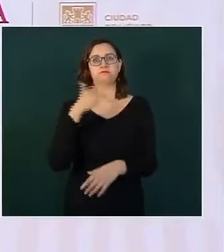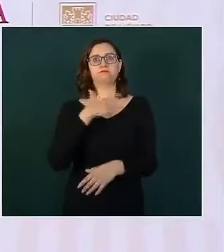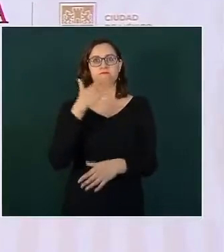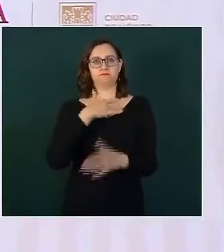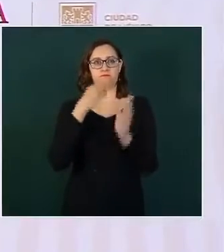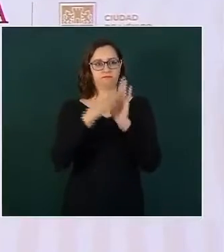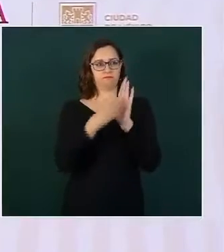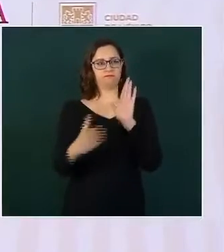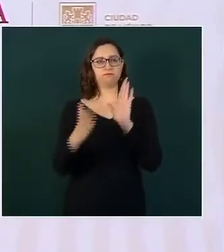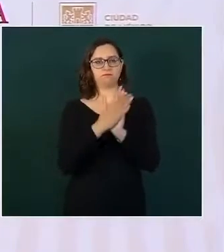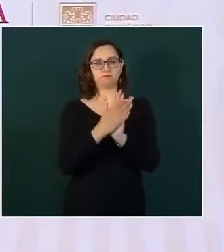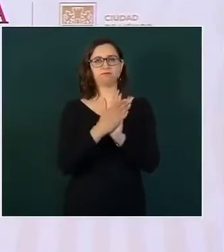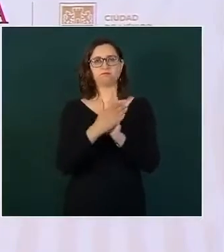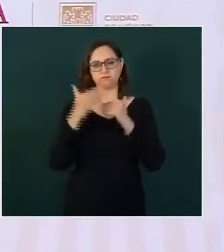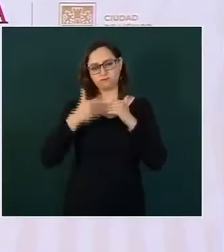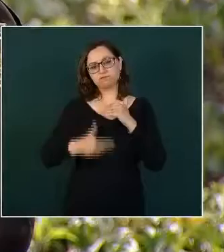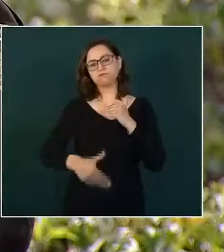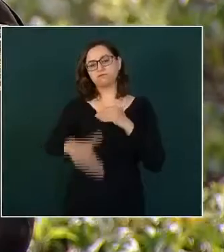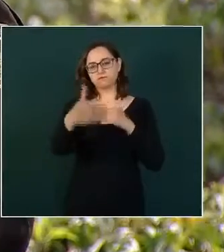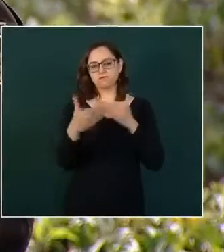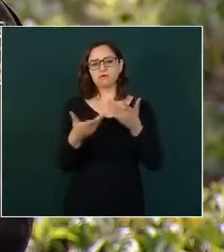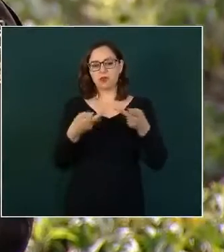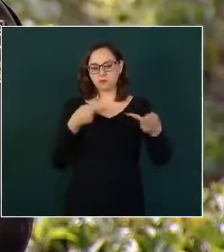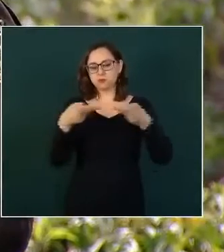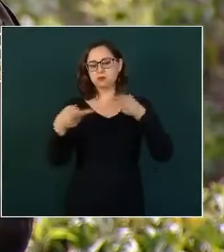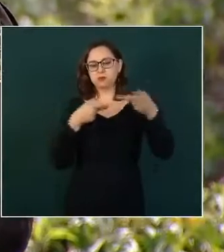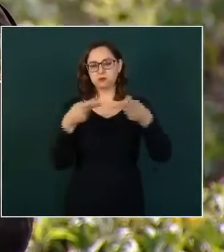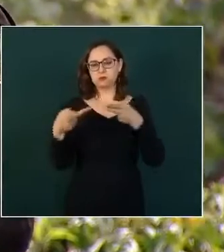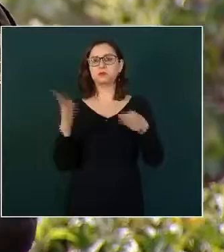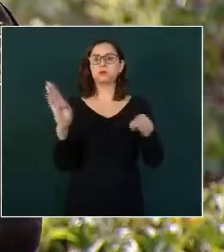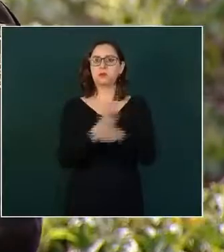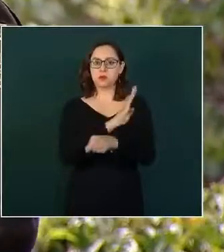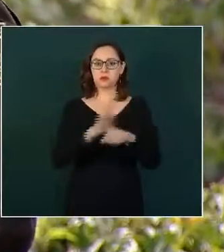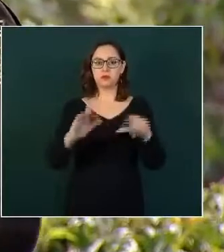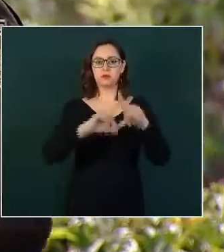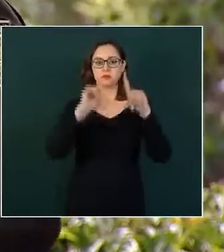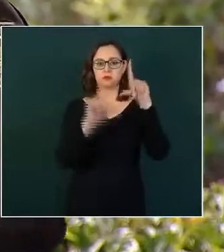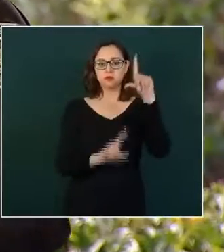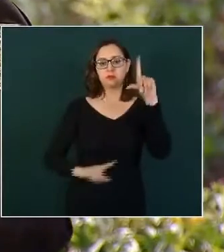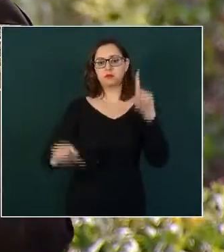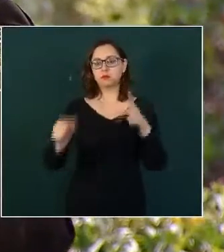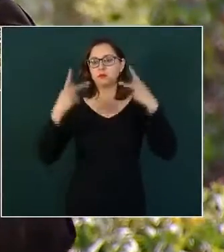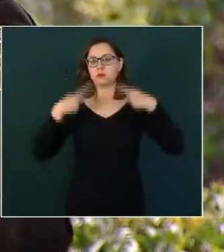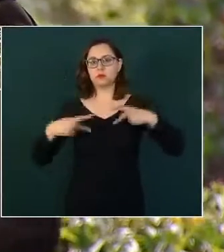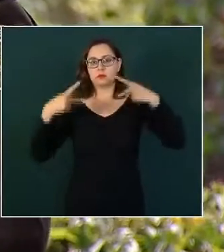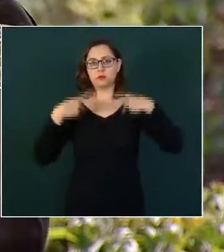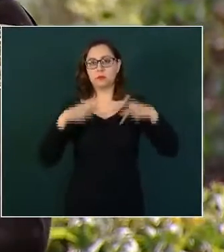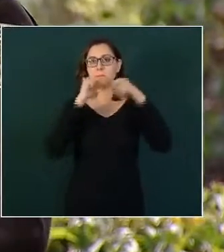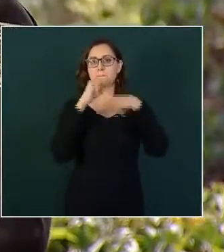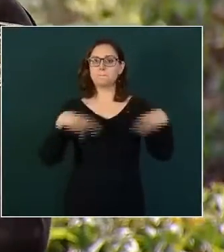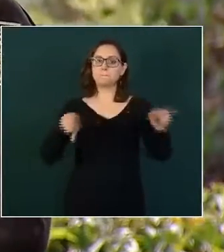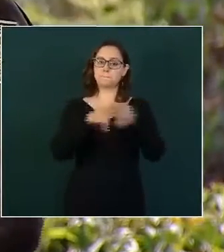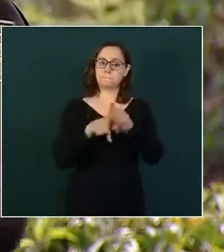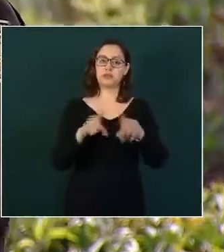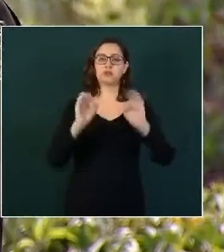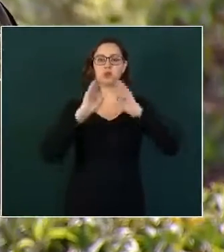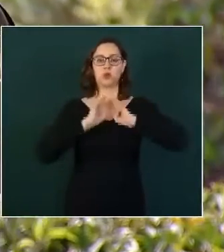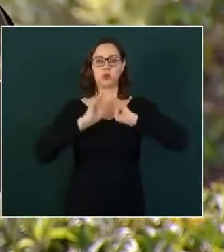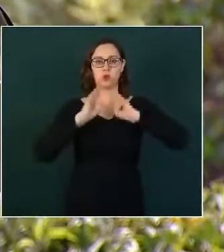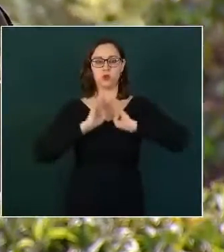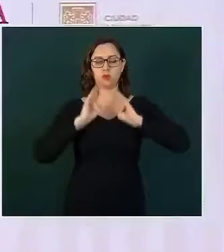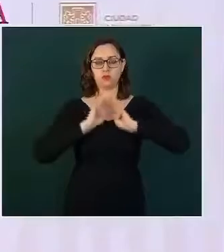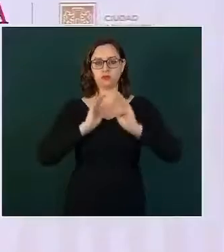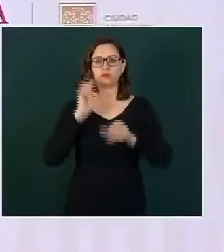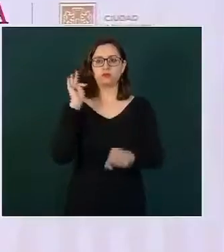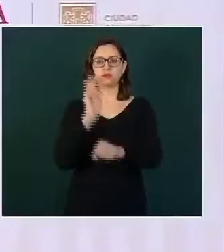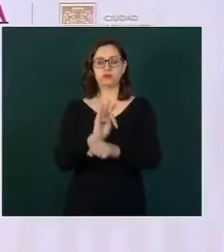estratégico y representan beneficio para el país, los ciudadanos y nuestra institución. Tienen como prioridad